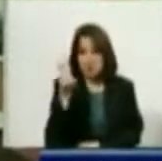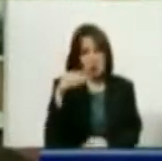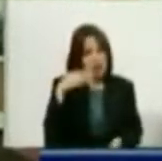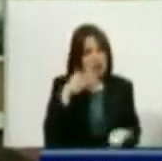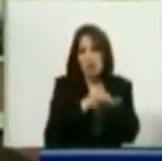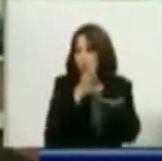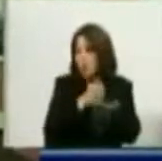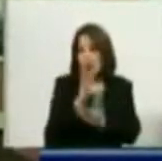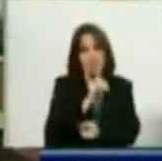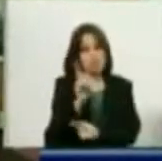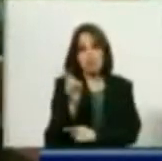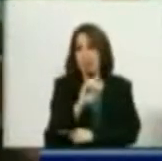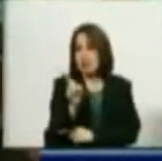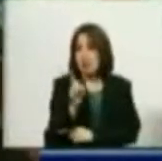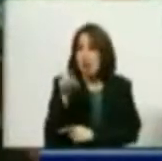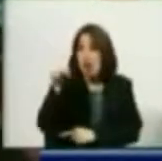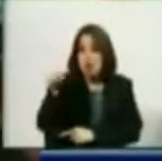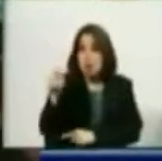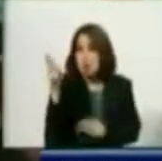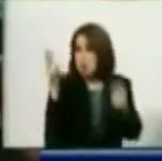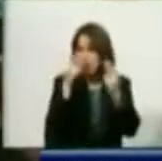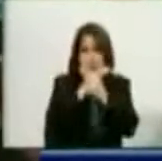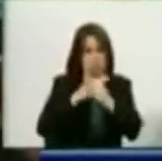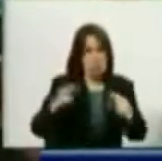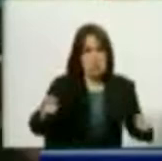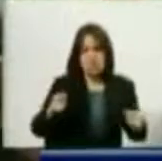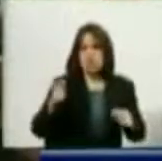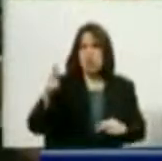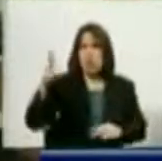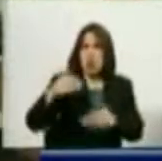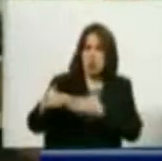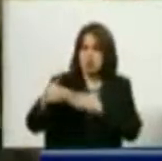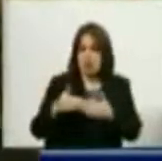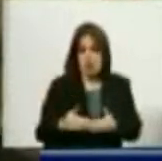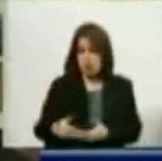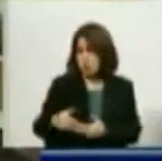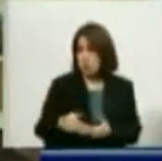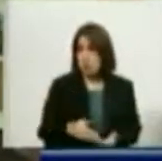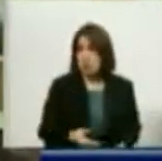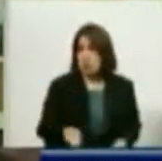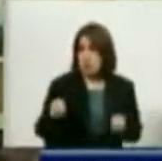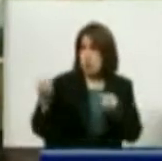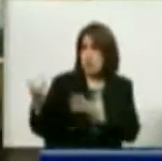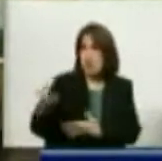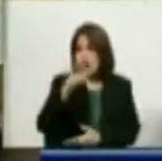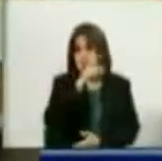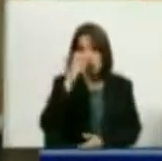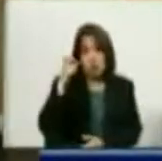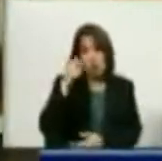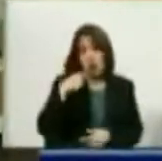a pasar si tú tienes compromiso con los gringos de llevarle su droga ese problema tuyo